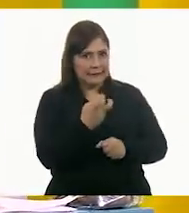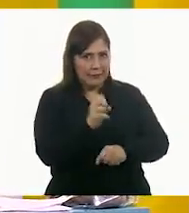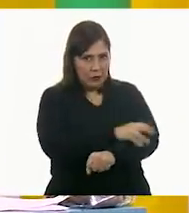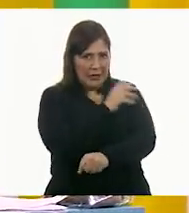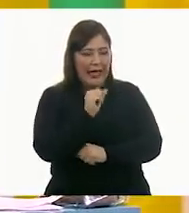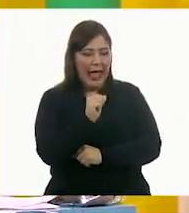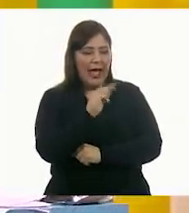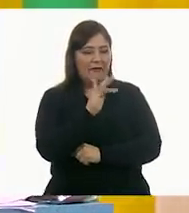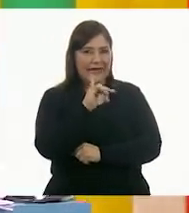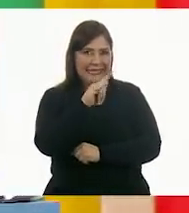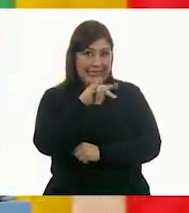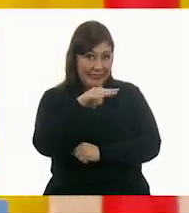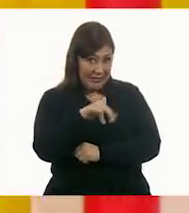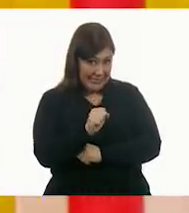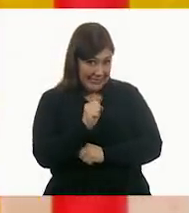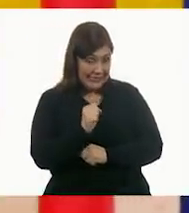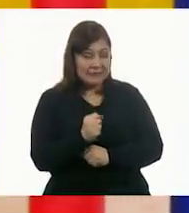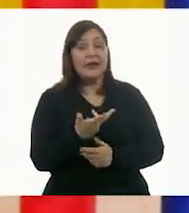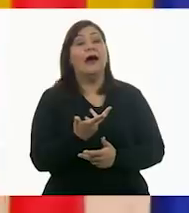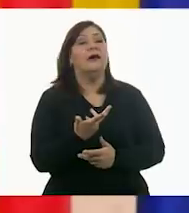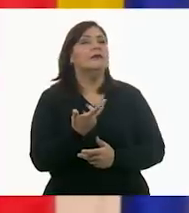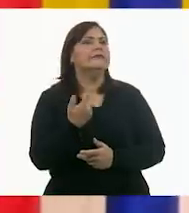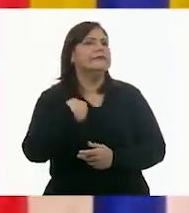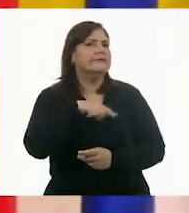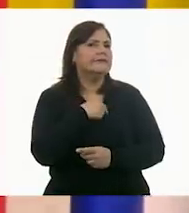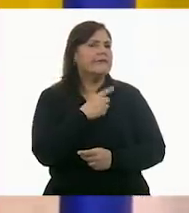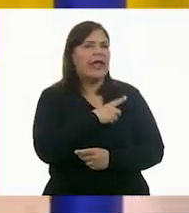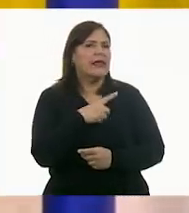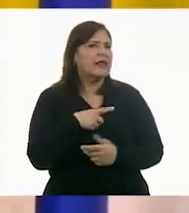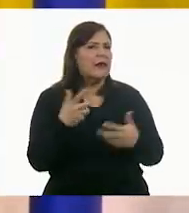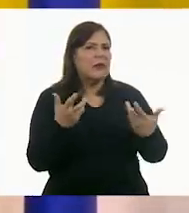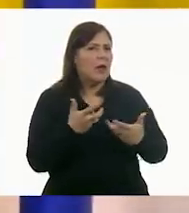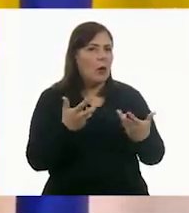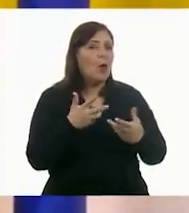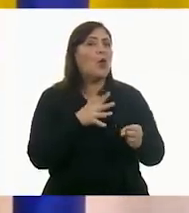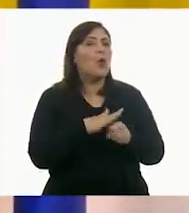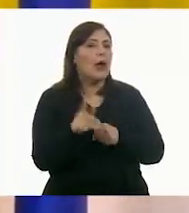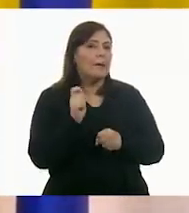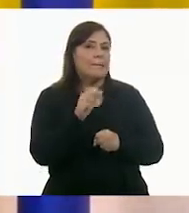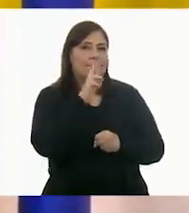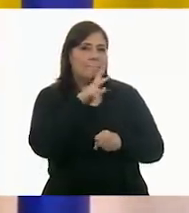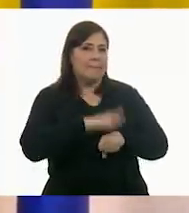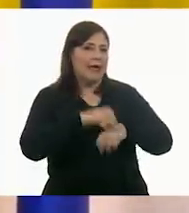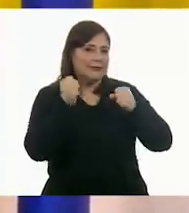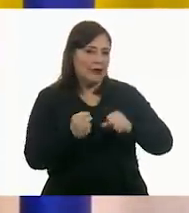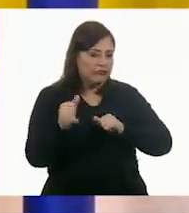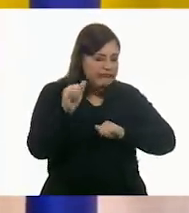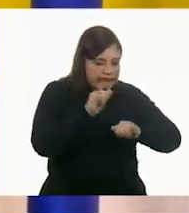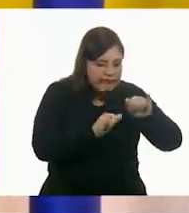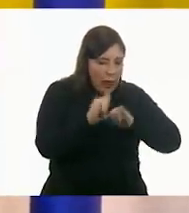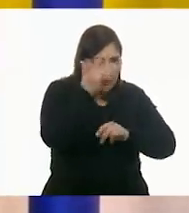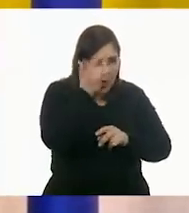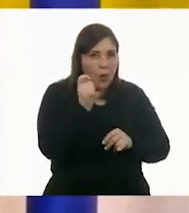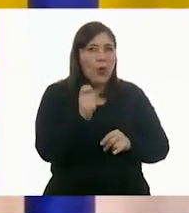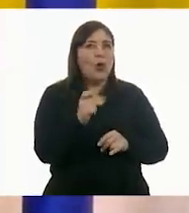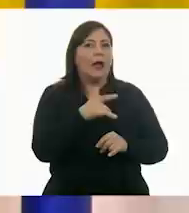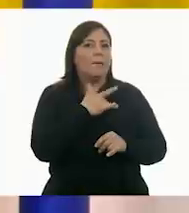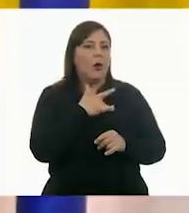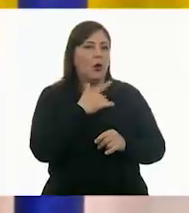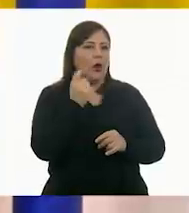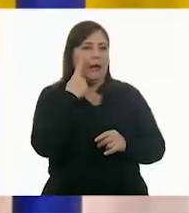estoy, esas emociones aflictivas tenemos ciertas fórmulas mágicas. La primera es nuestro